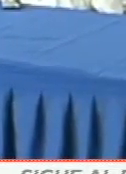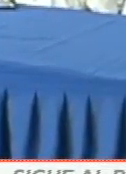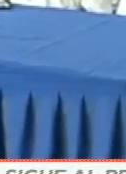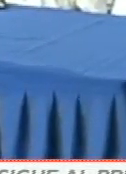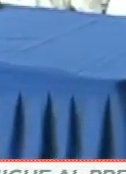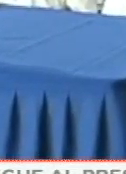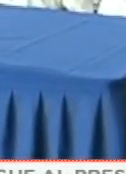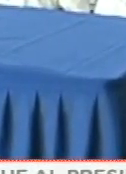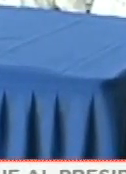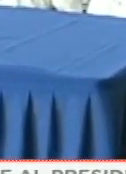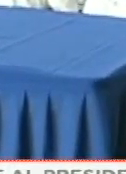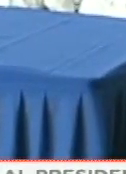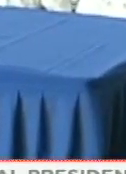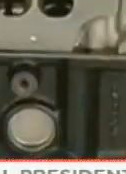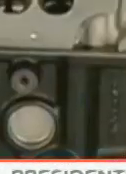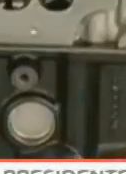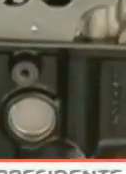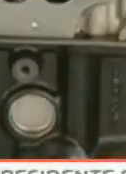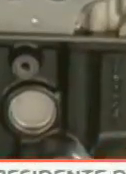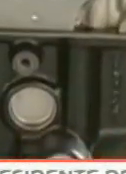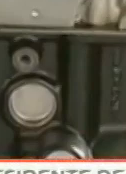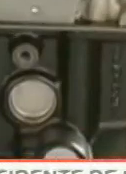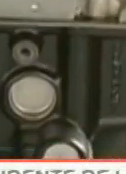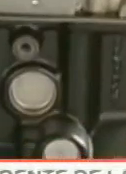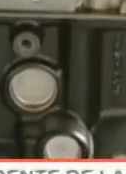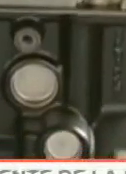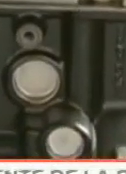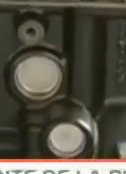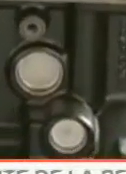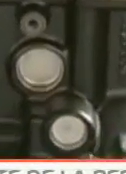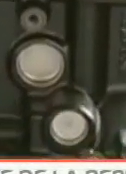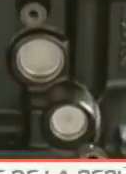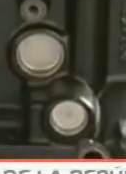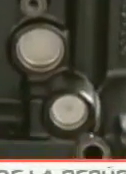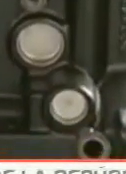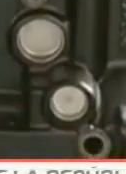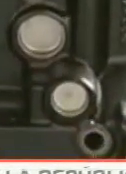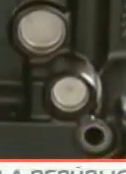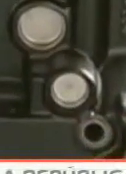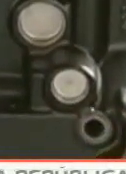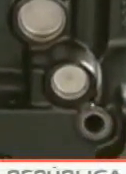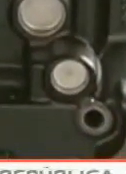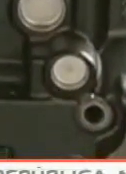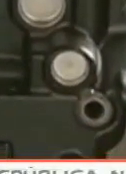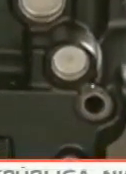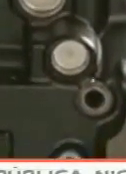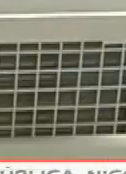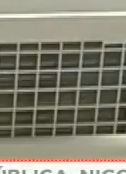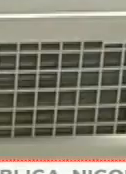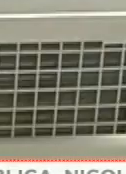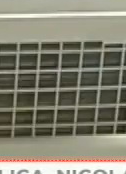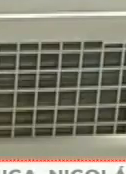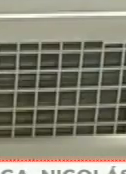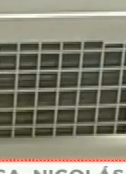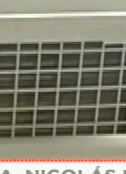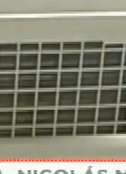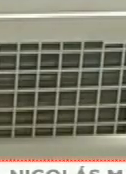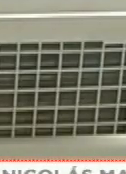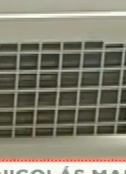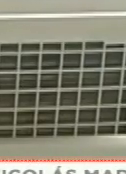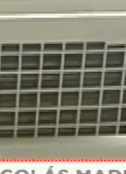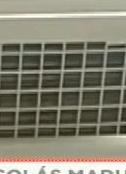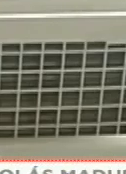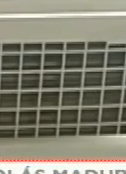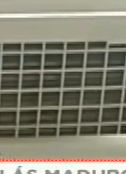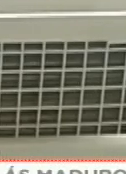estudiantes. La gran misión del Transporte de Venezuela en su vértice 5 establece la creación de la universidad, y